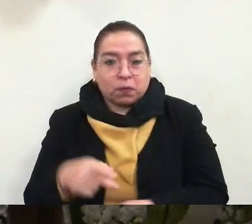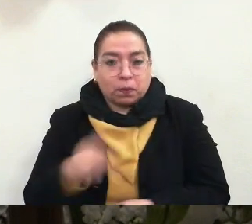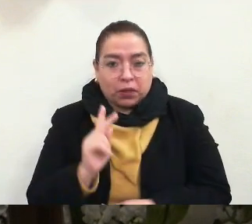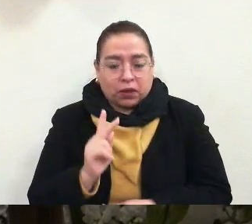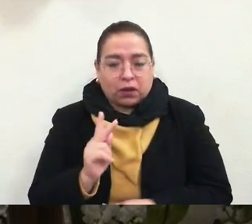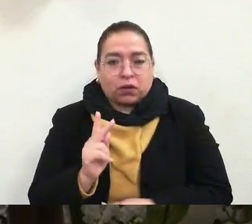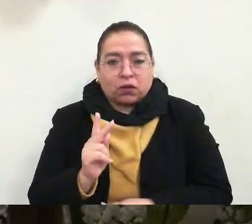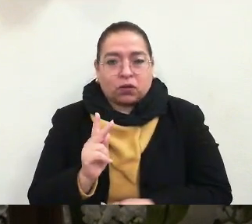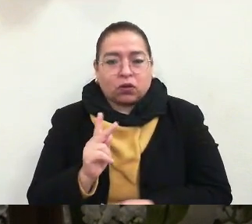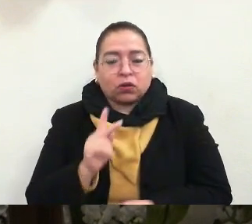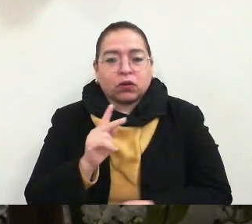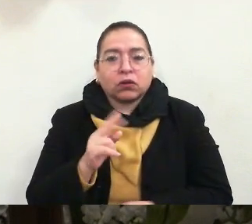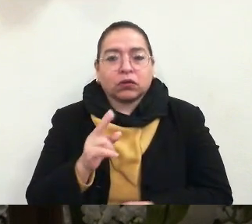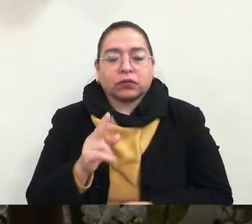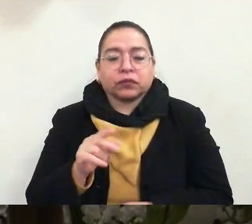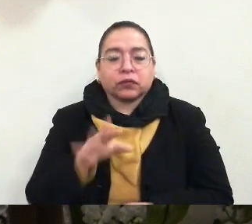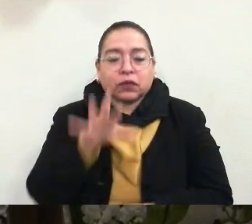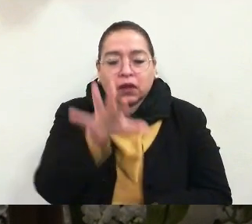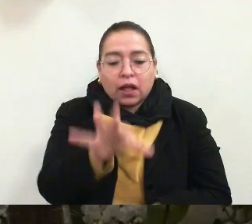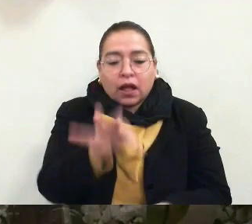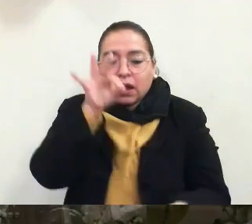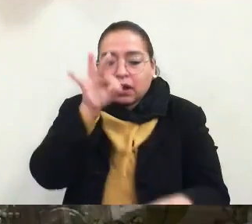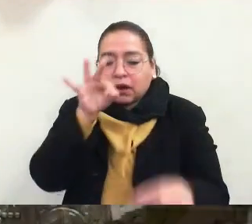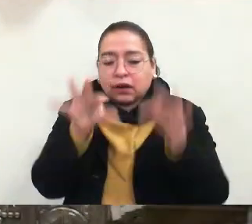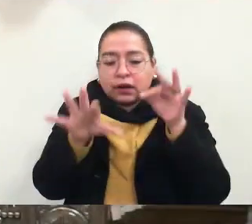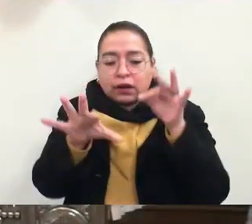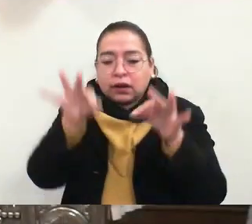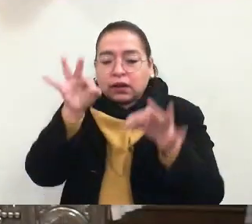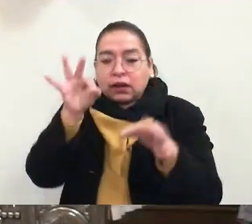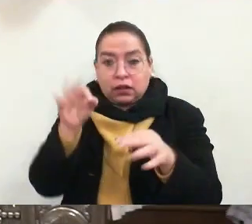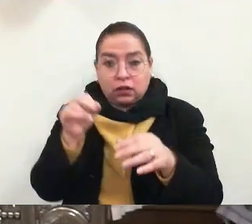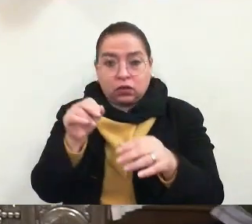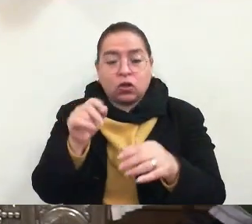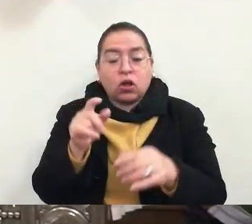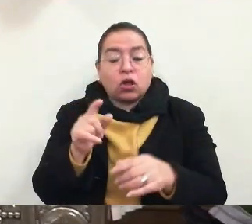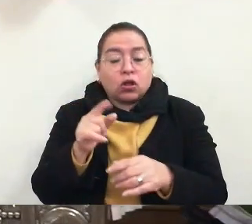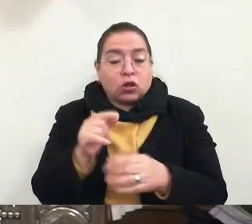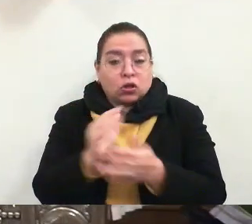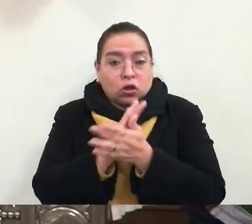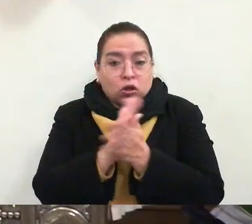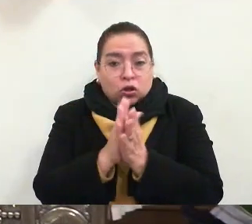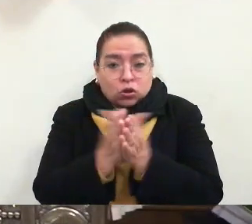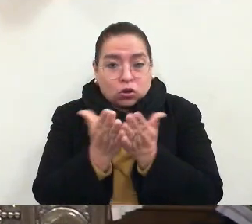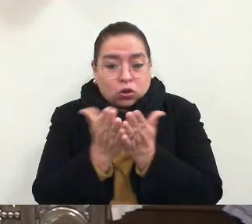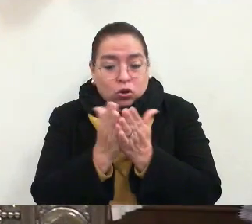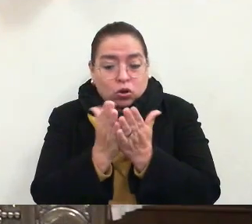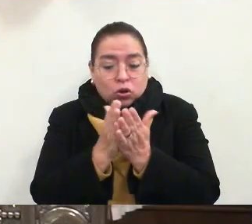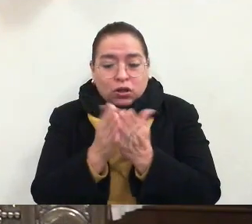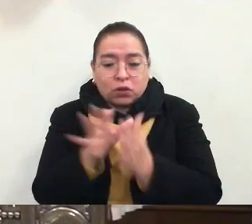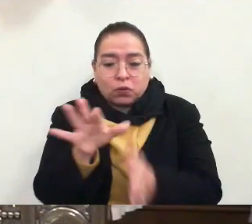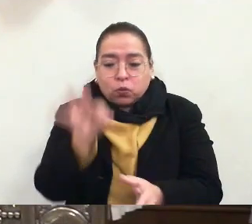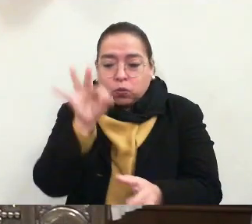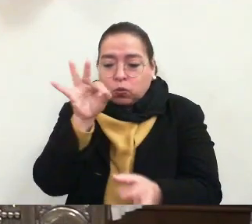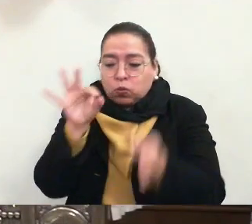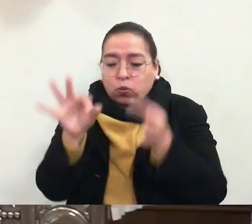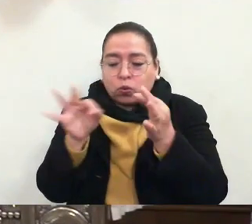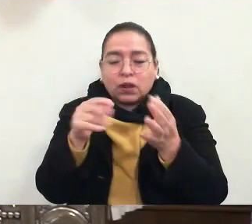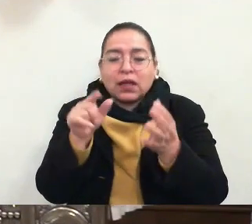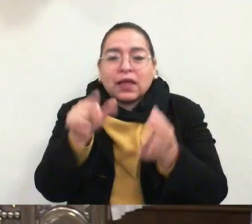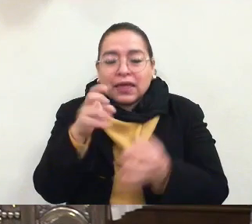donde el pueblo de Dios ha recibido lo